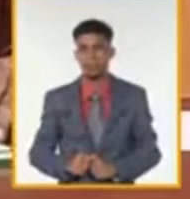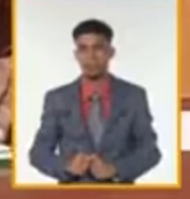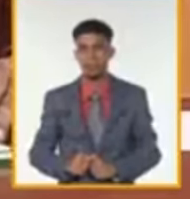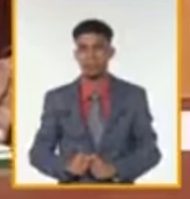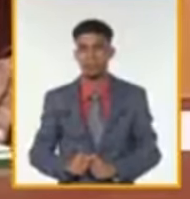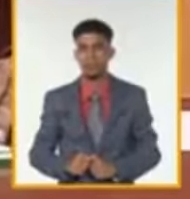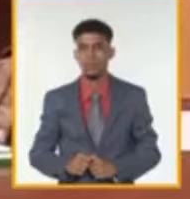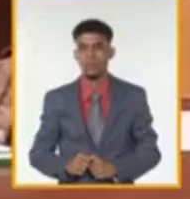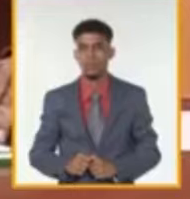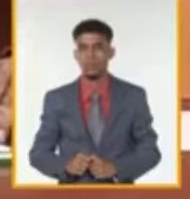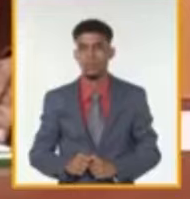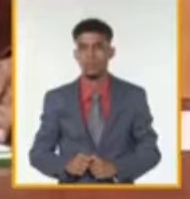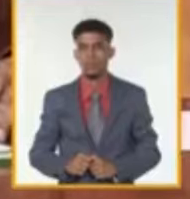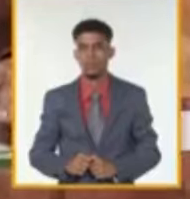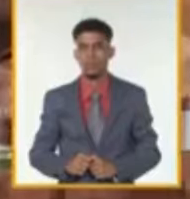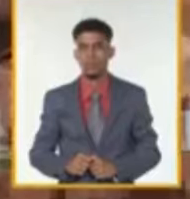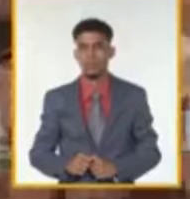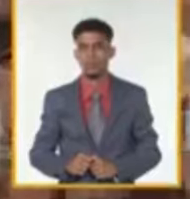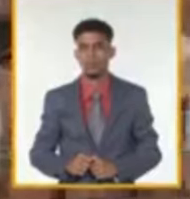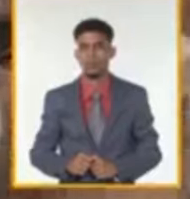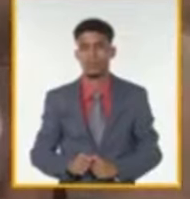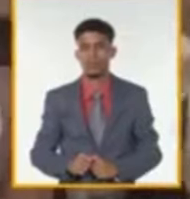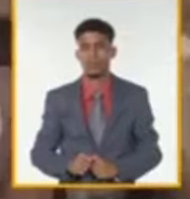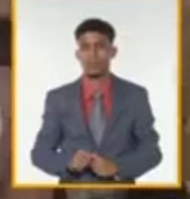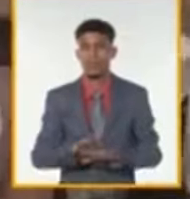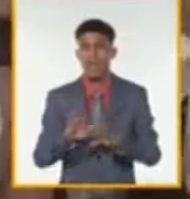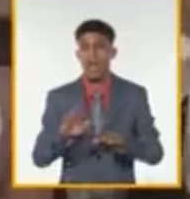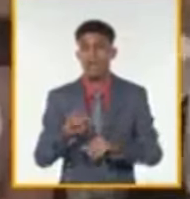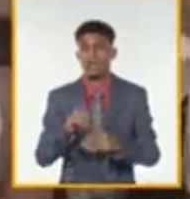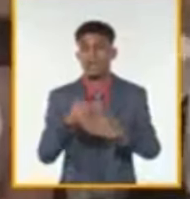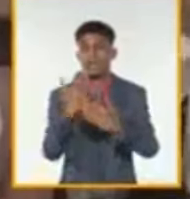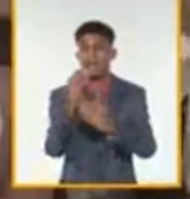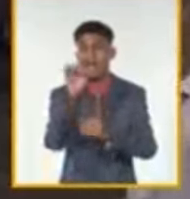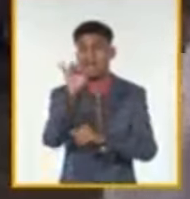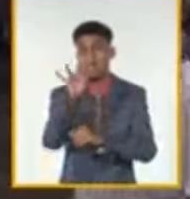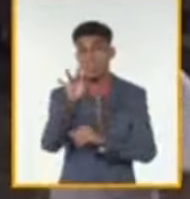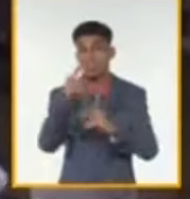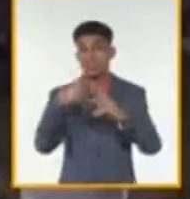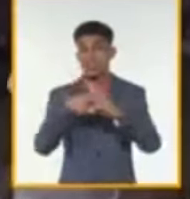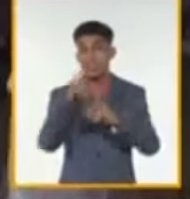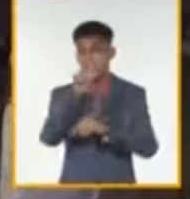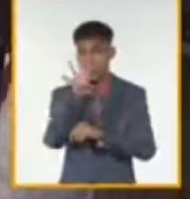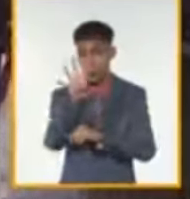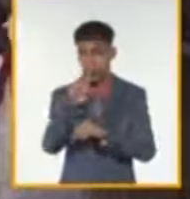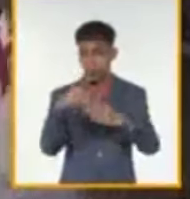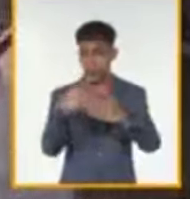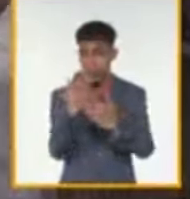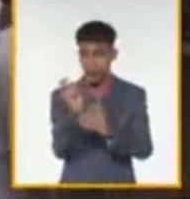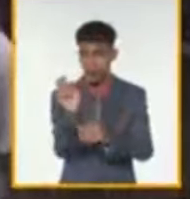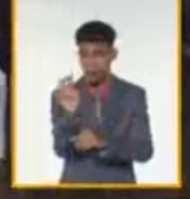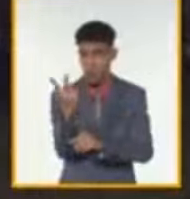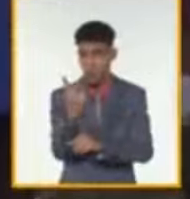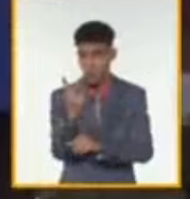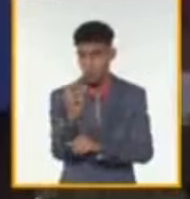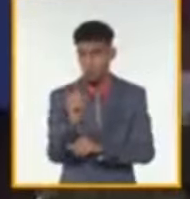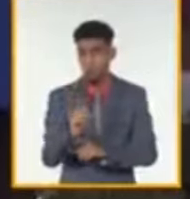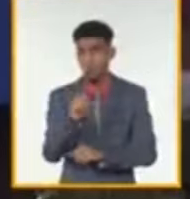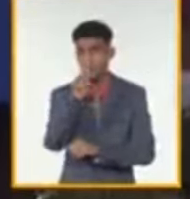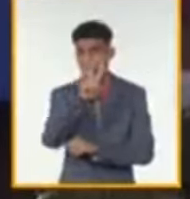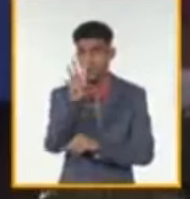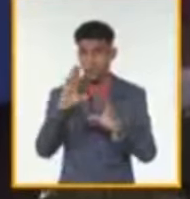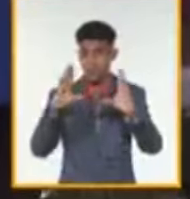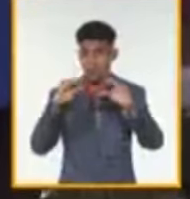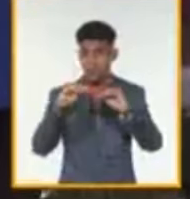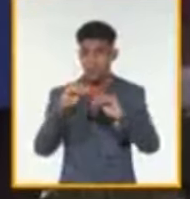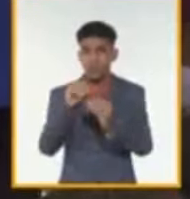vulnerables acá de la de la ciudad y bueno alrededor ya del día 15 los días 14 y 15 bueno eh estaríamos haciendo el día 14 en el horario de la noche